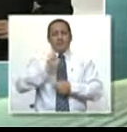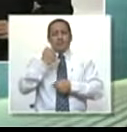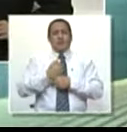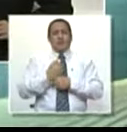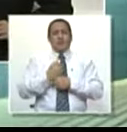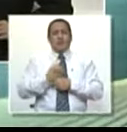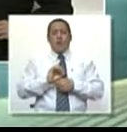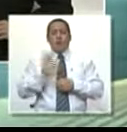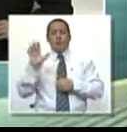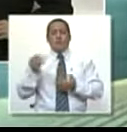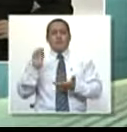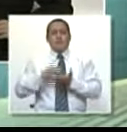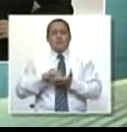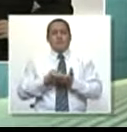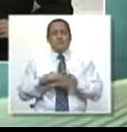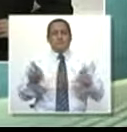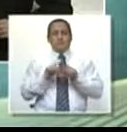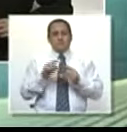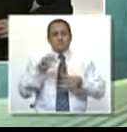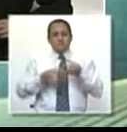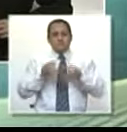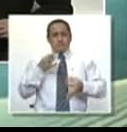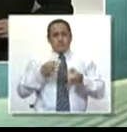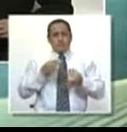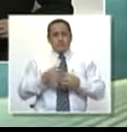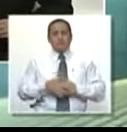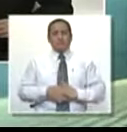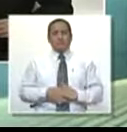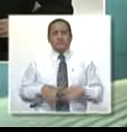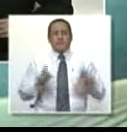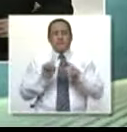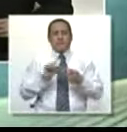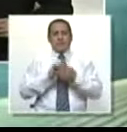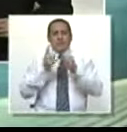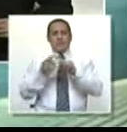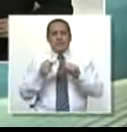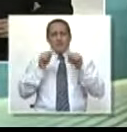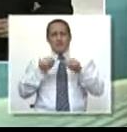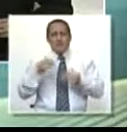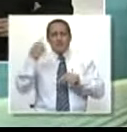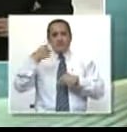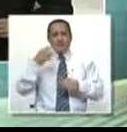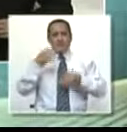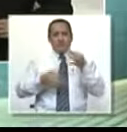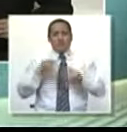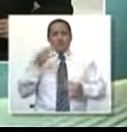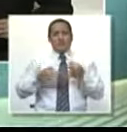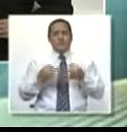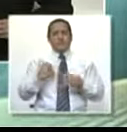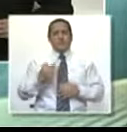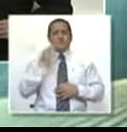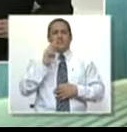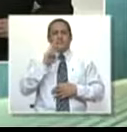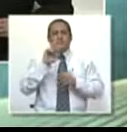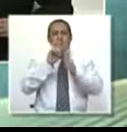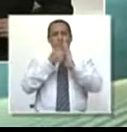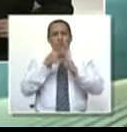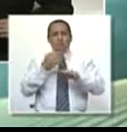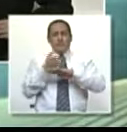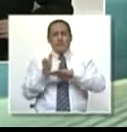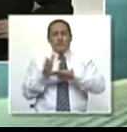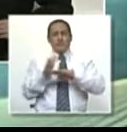actividad adicional plenamente justificada Por cierto se reprograma y en esa segunda audiencia llega 2